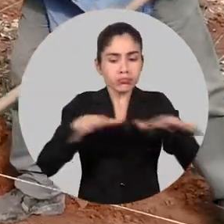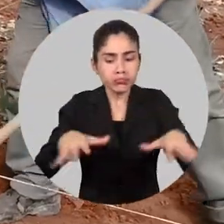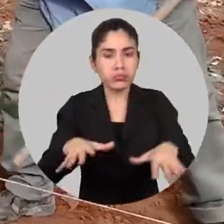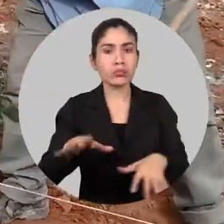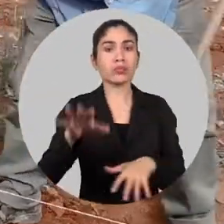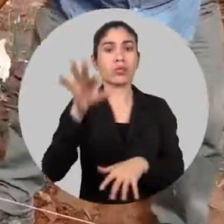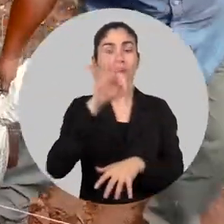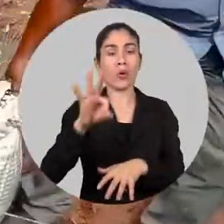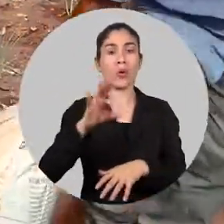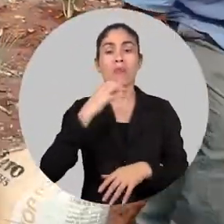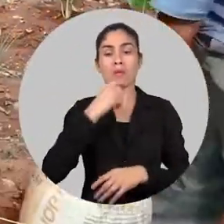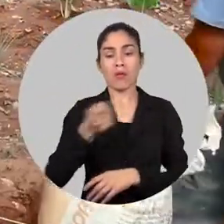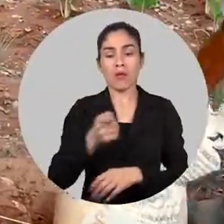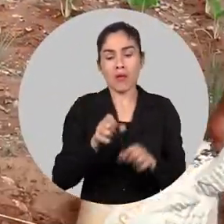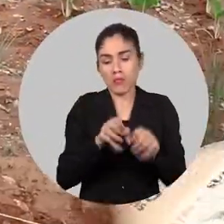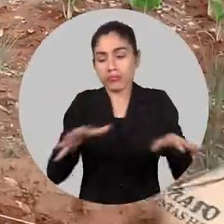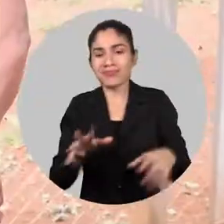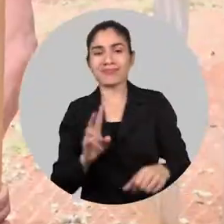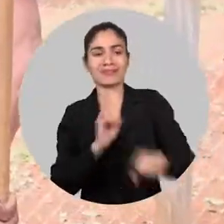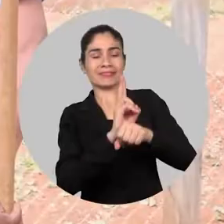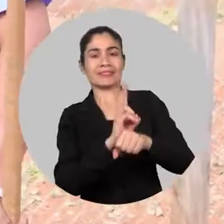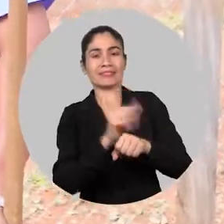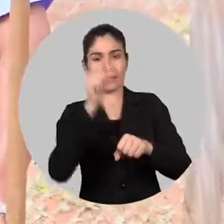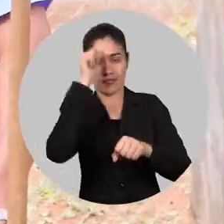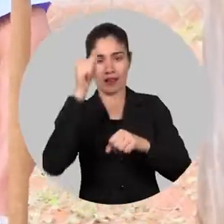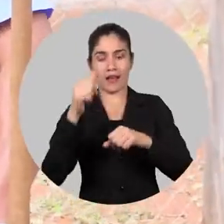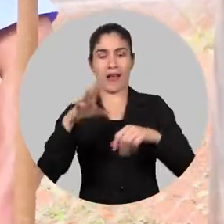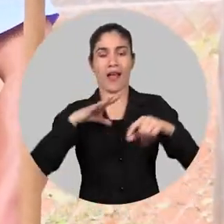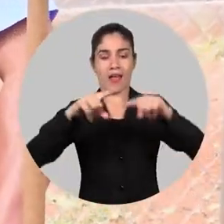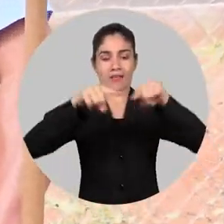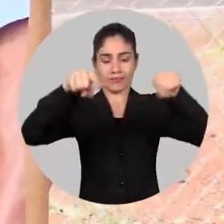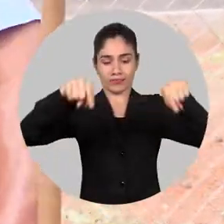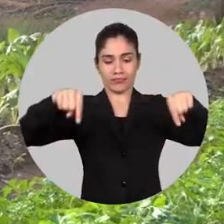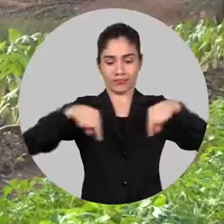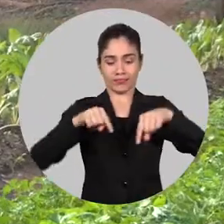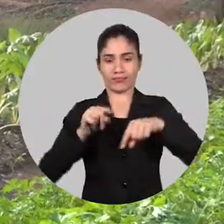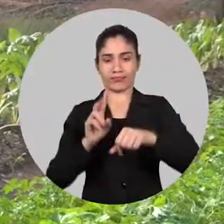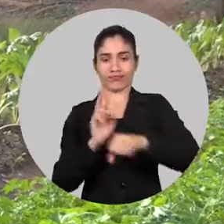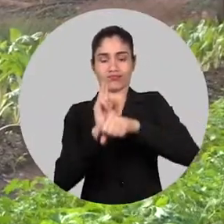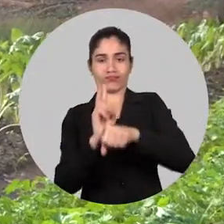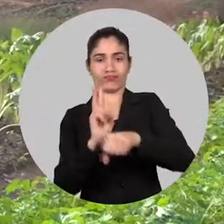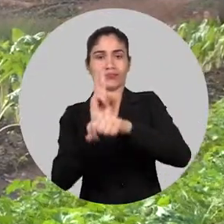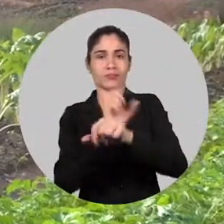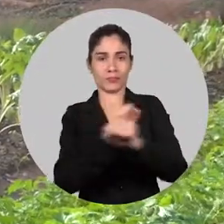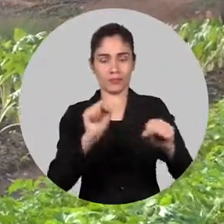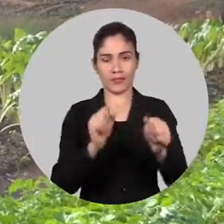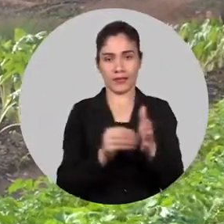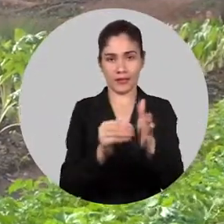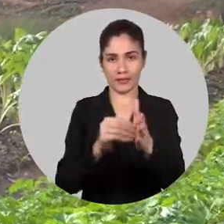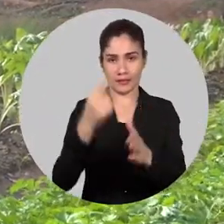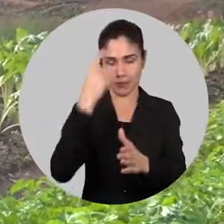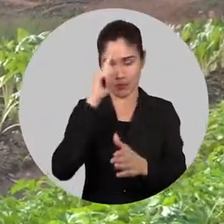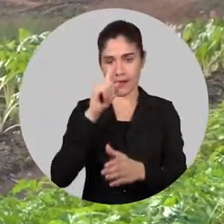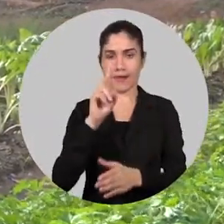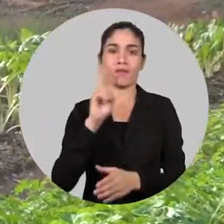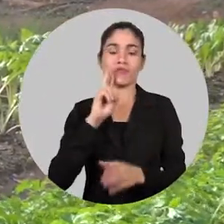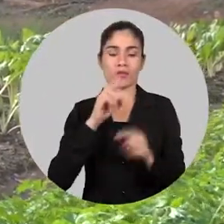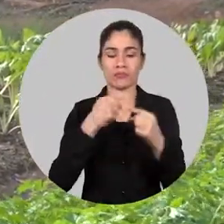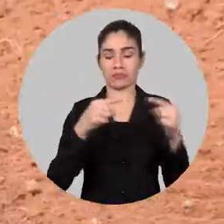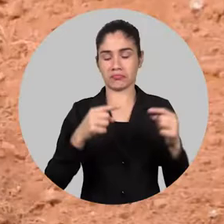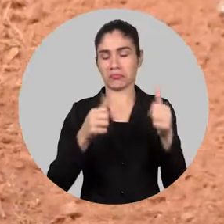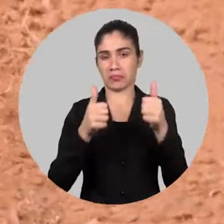borona. Si no es regajada, pero frecuente lluvia, a veces tu sitio, o de borona, o en el área, en el